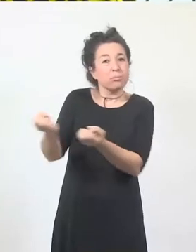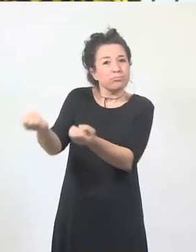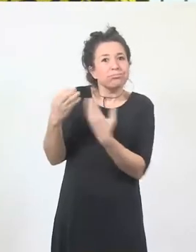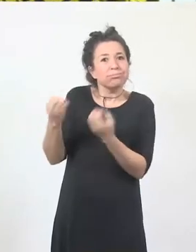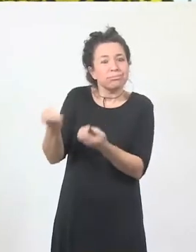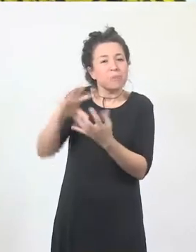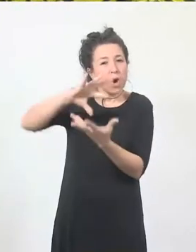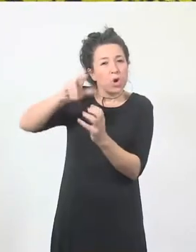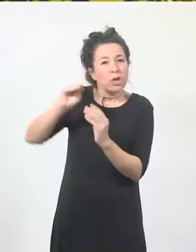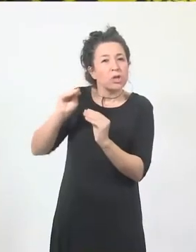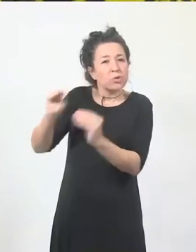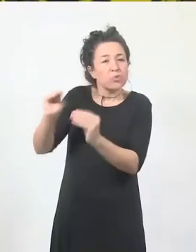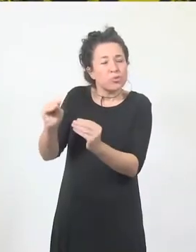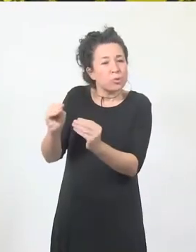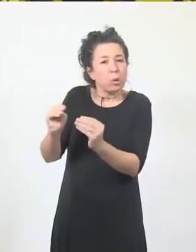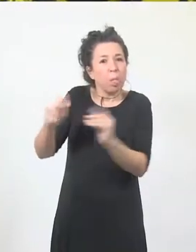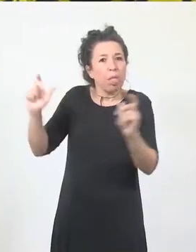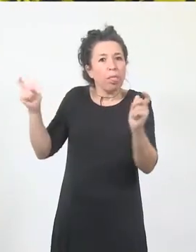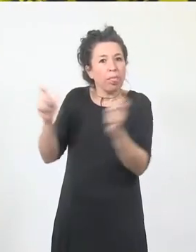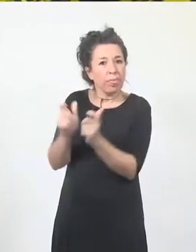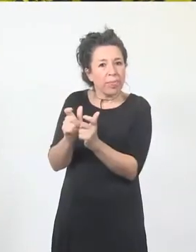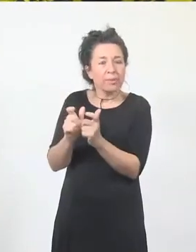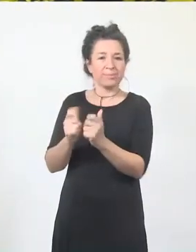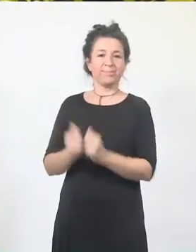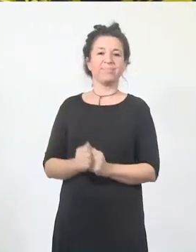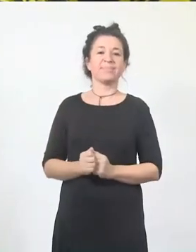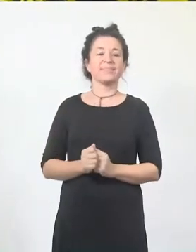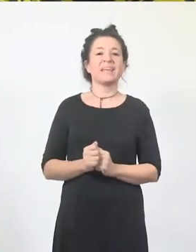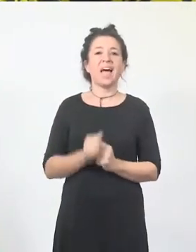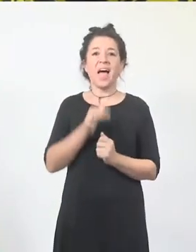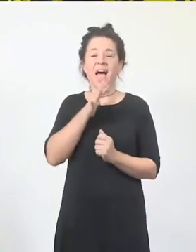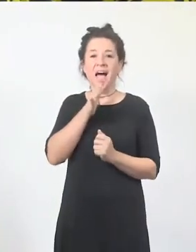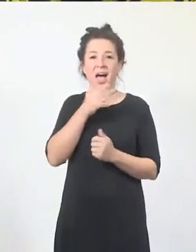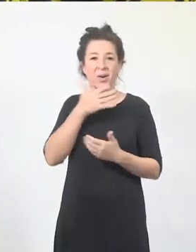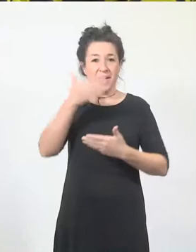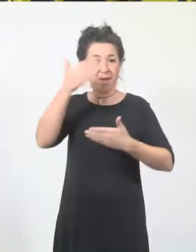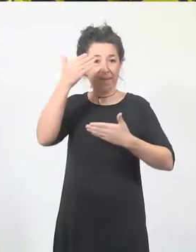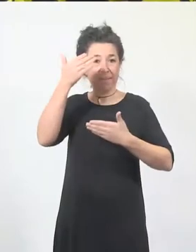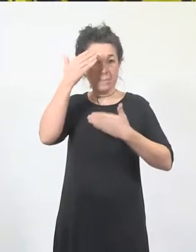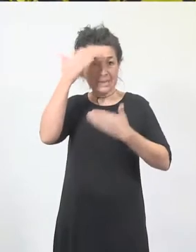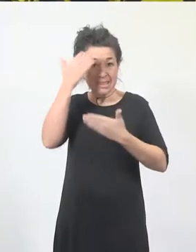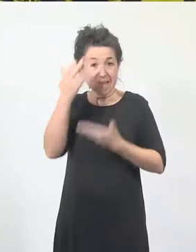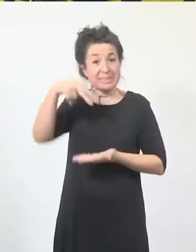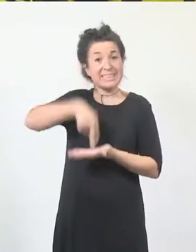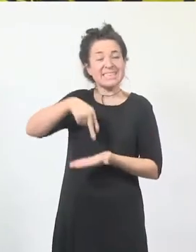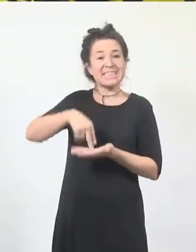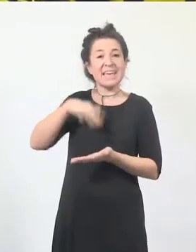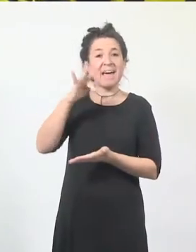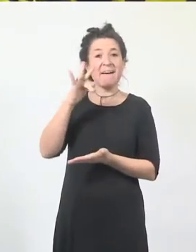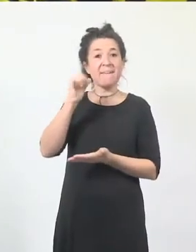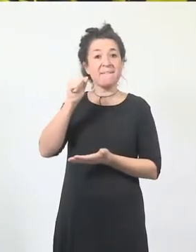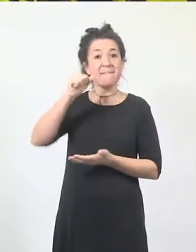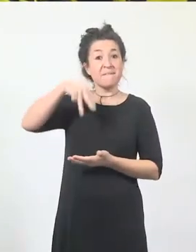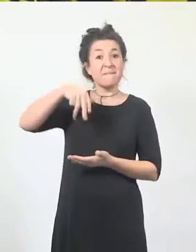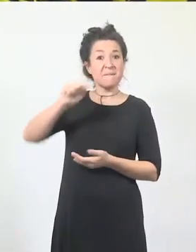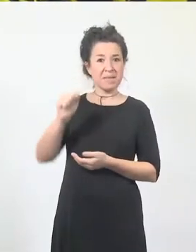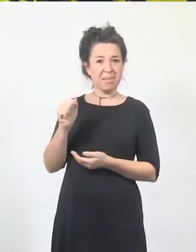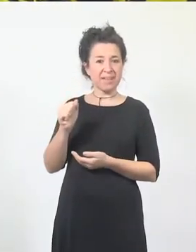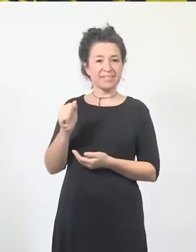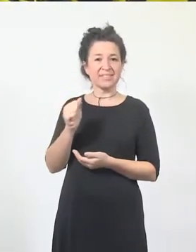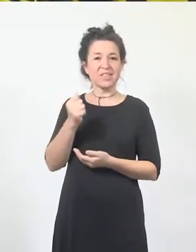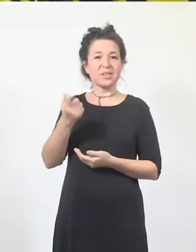jasotzeko. Fatma Ahmedi berehala aurkeztuko dizuegu, presentzialki izango dugu, eta esan